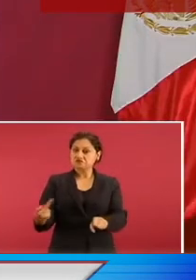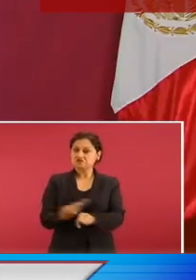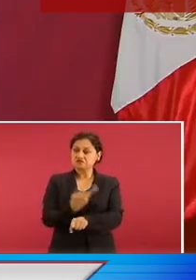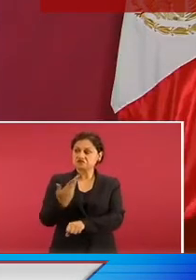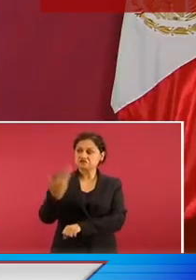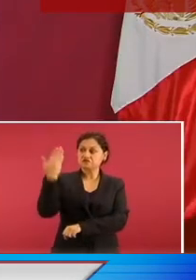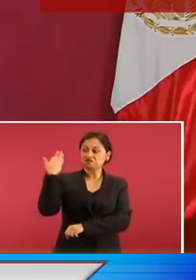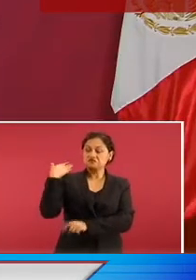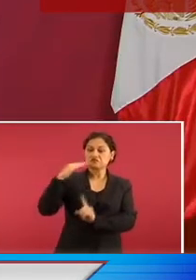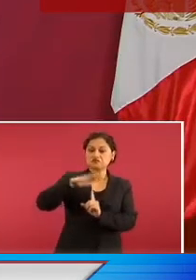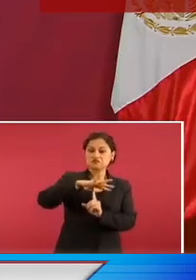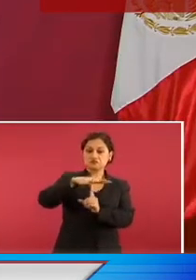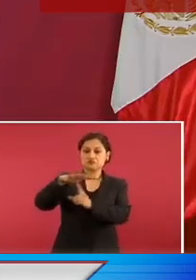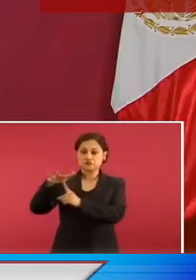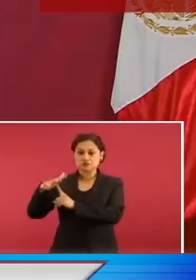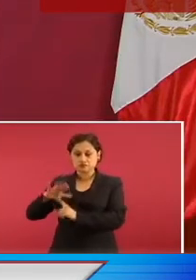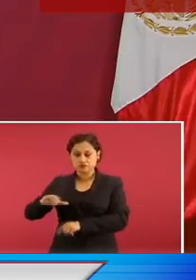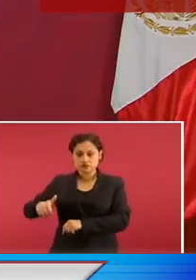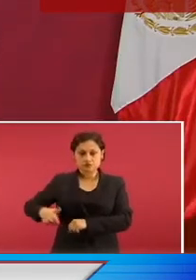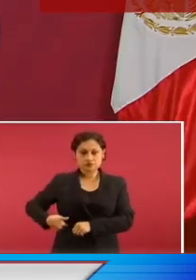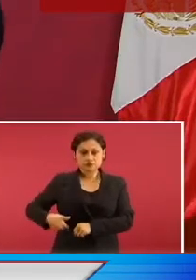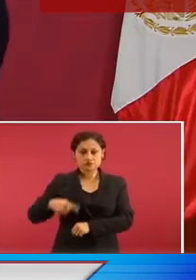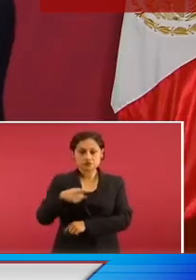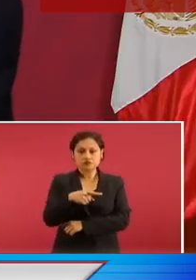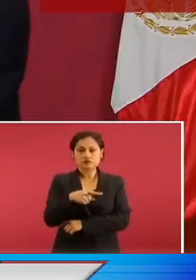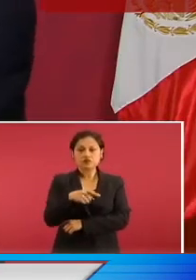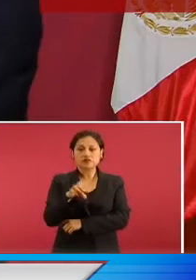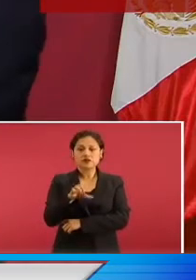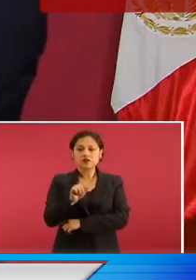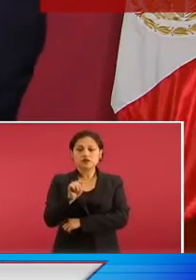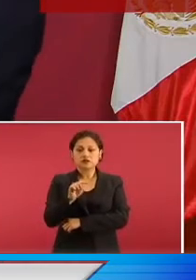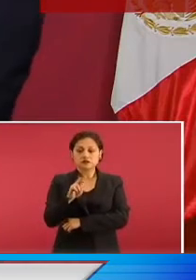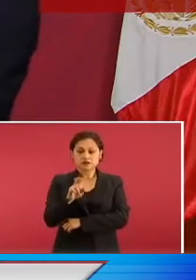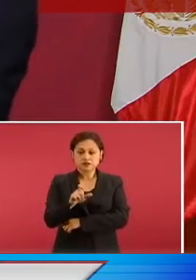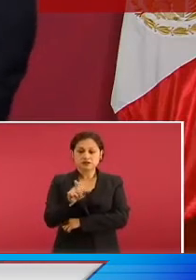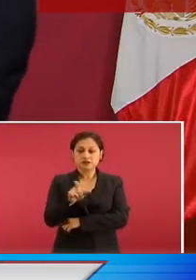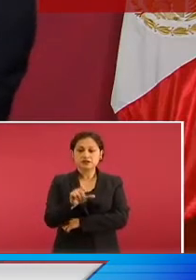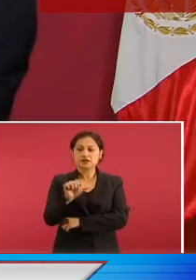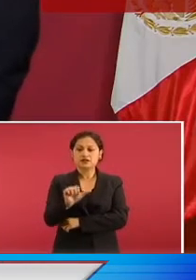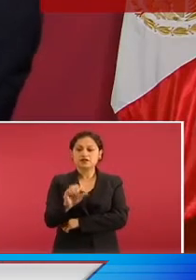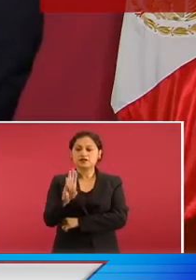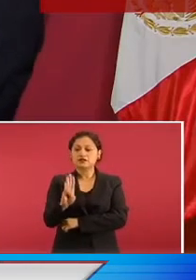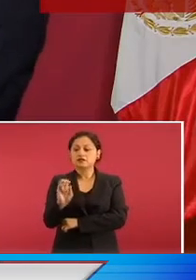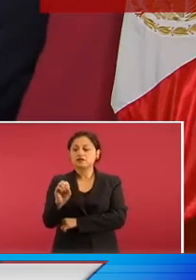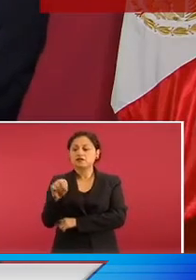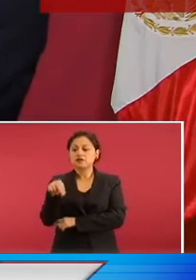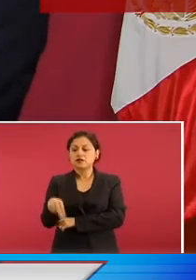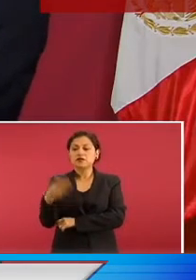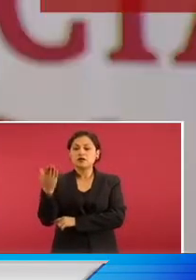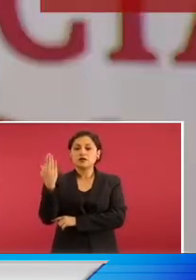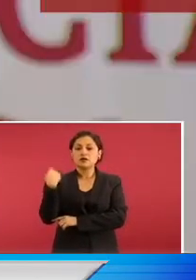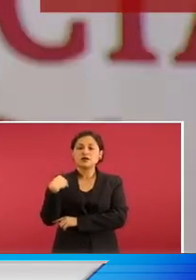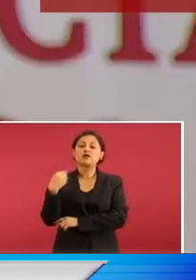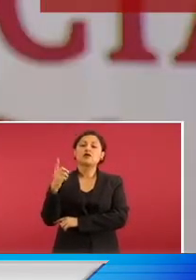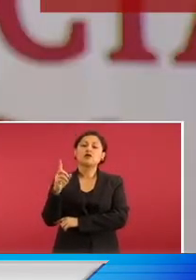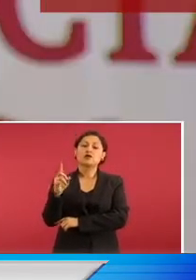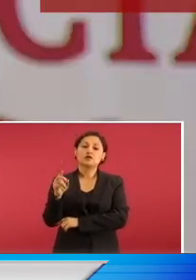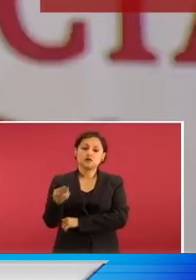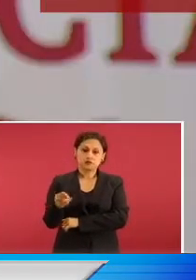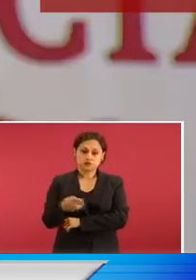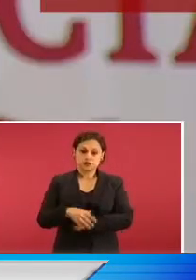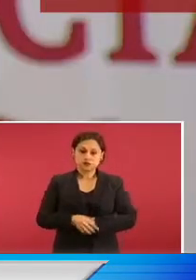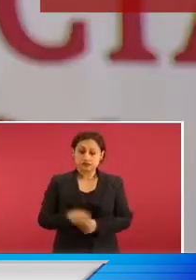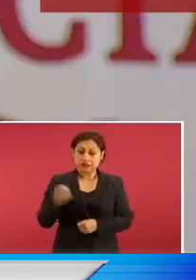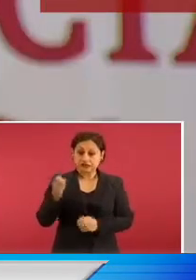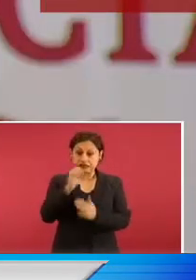que existían 2 tornillos sueltos en el sistema que permite virar a la izquierda y derecha. De acuerdo con las investigaciones momentos previos al